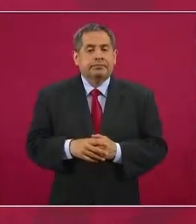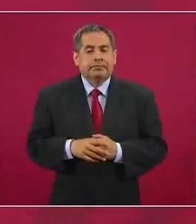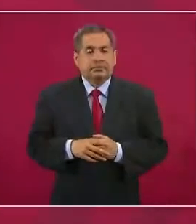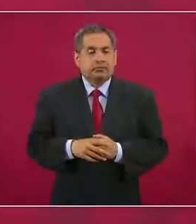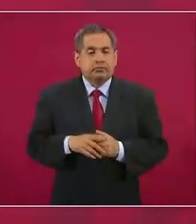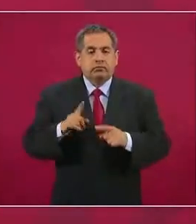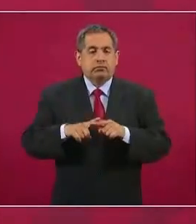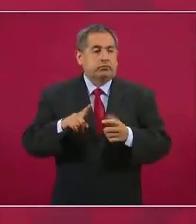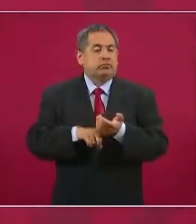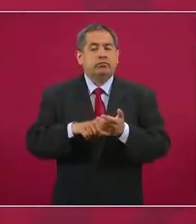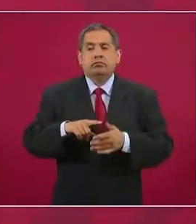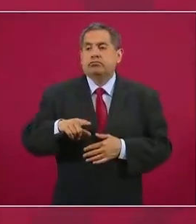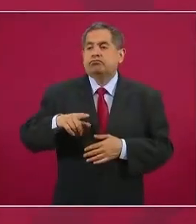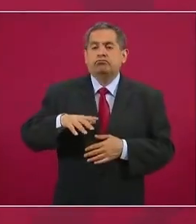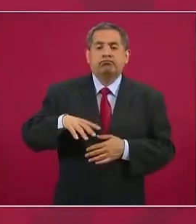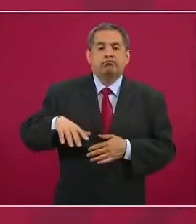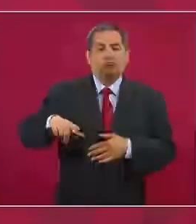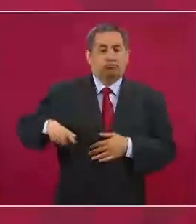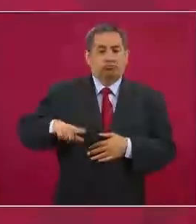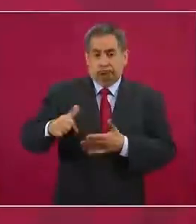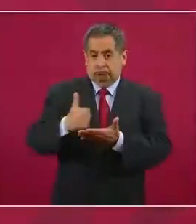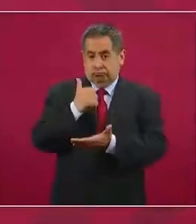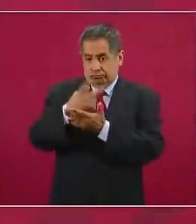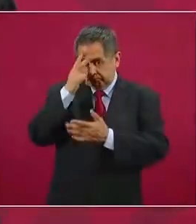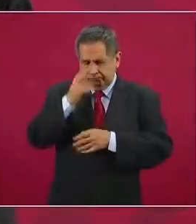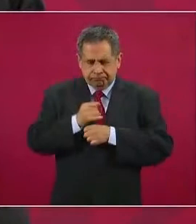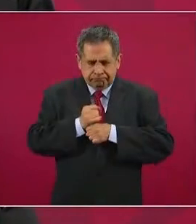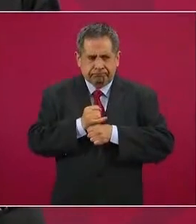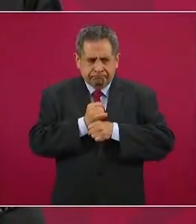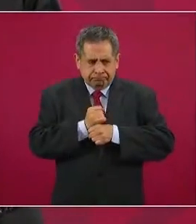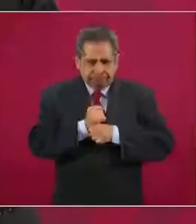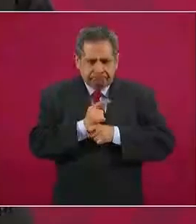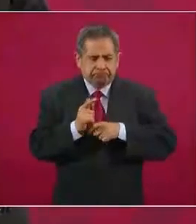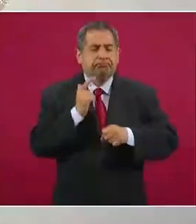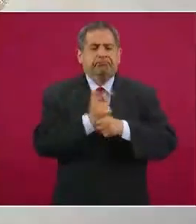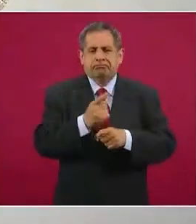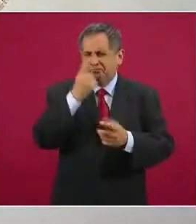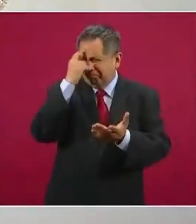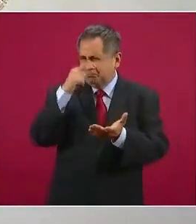el gobierno de la ciudad, se va avanzando y yo creo que mañana